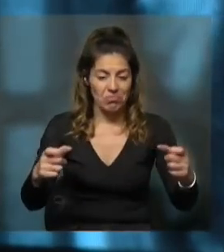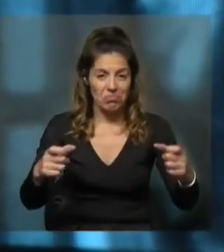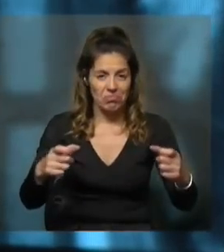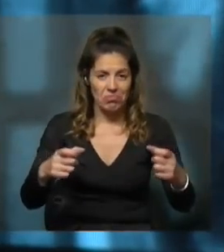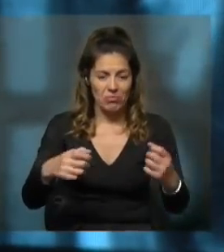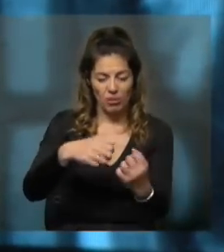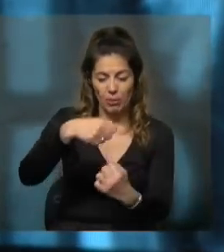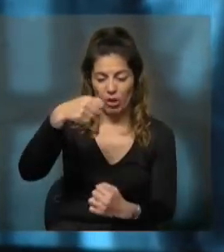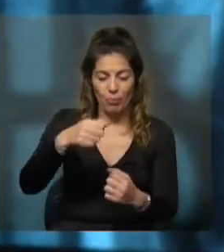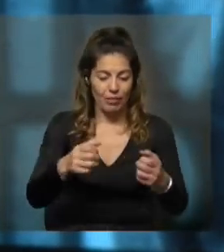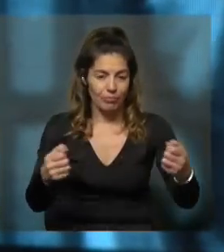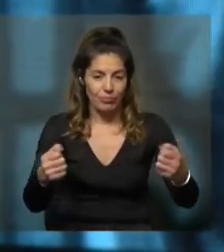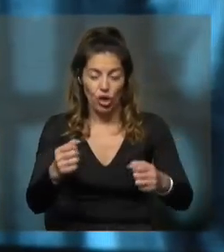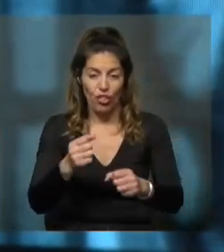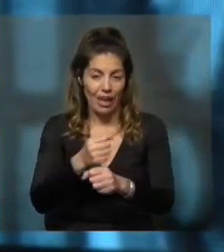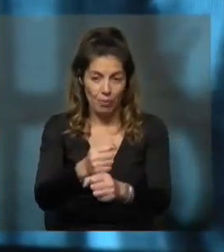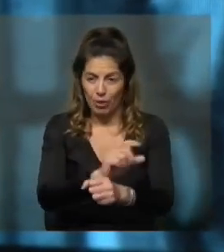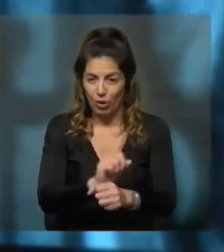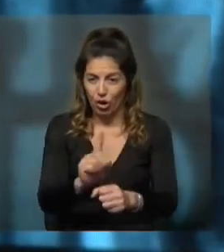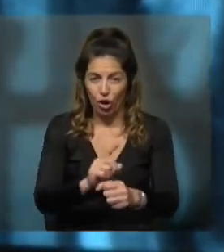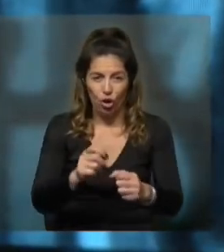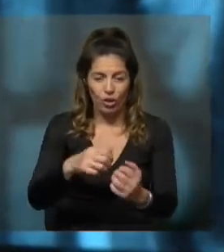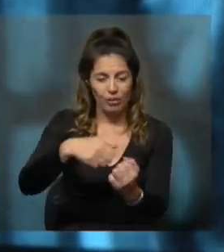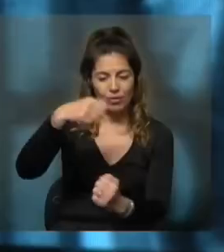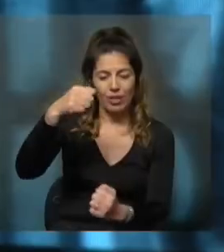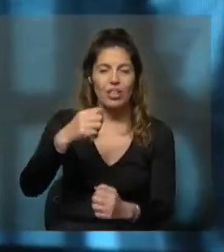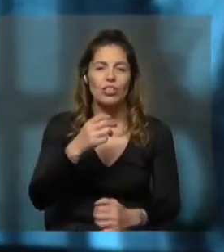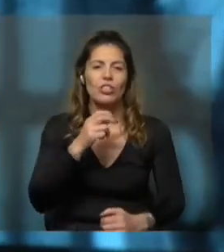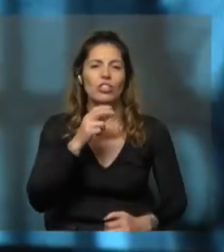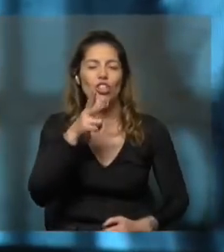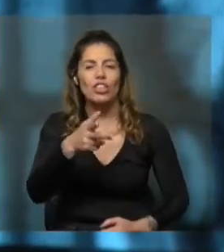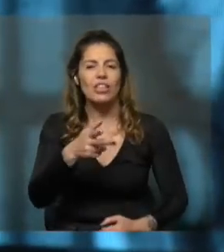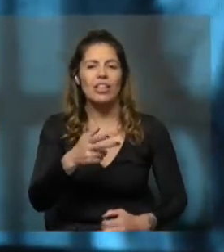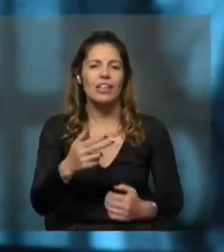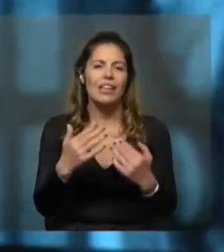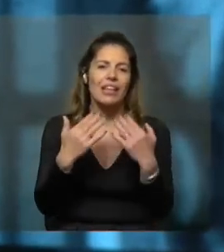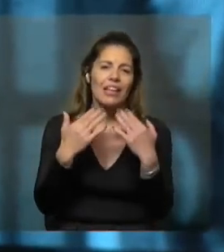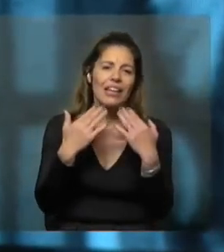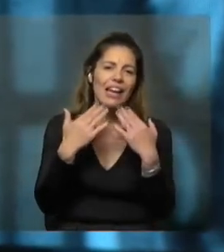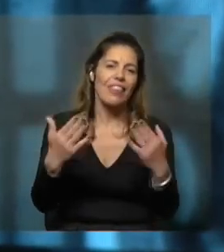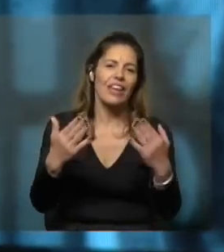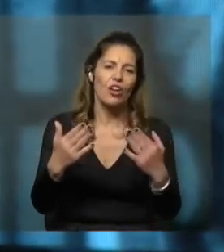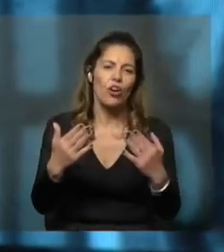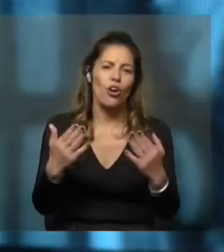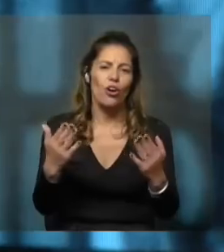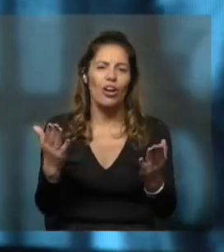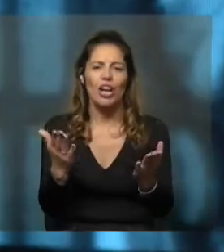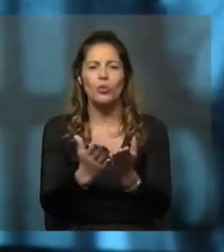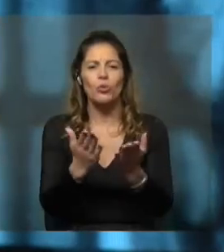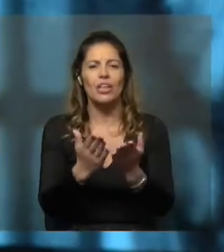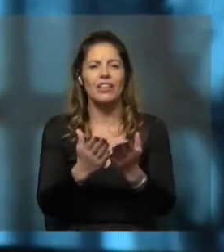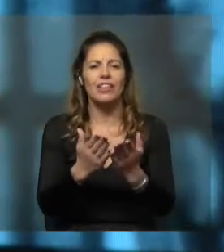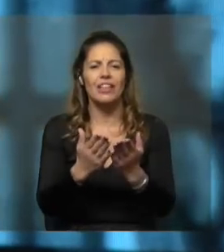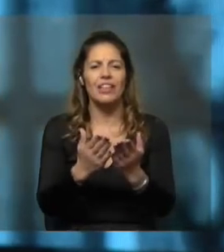no nos dan el Florencio nos dan y yo digo agradezco alumnos este premio